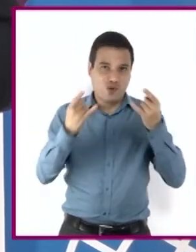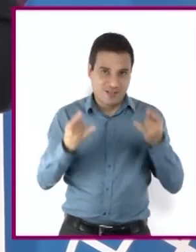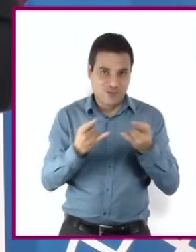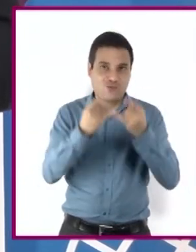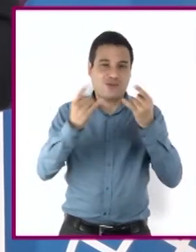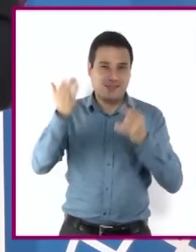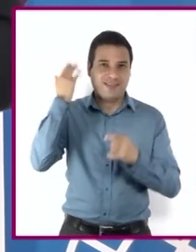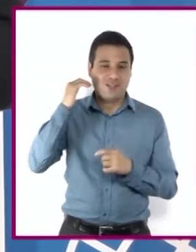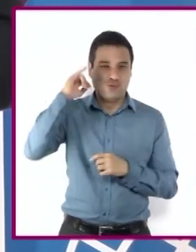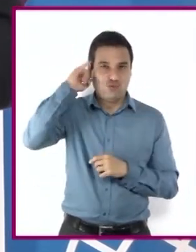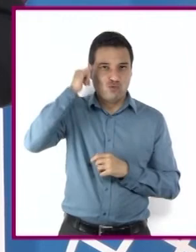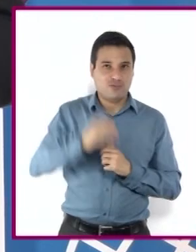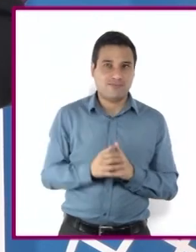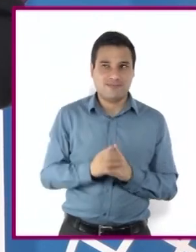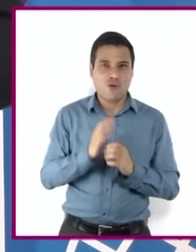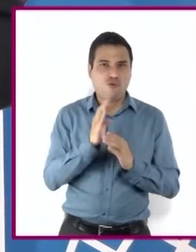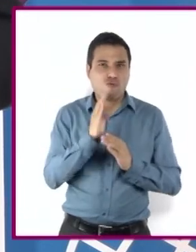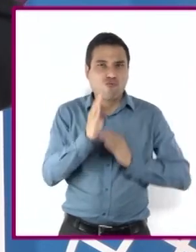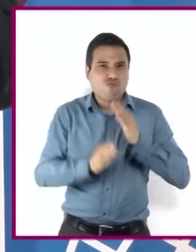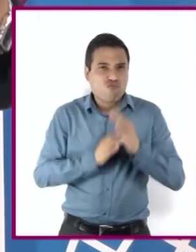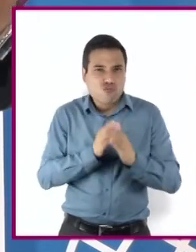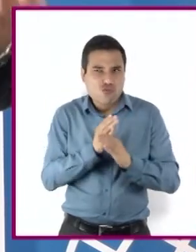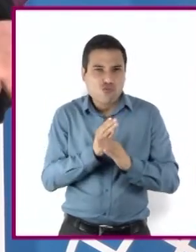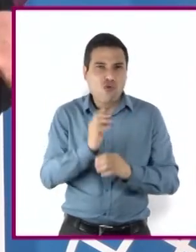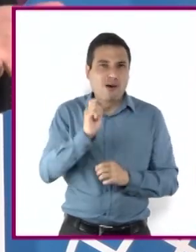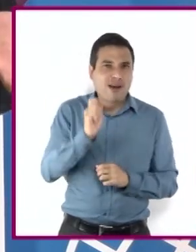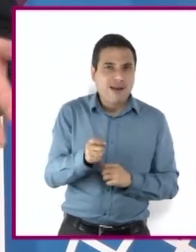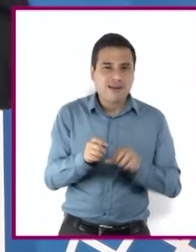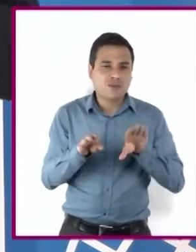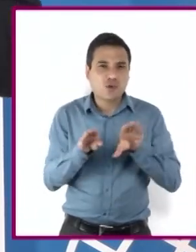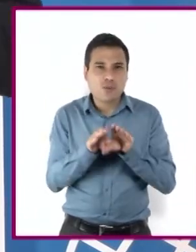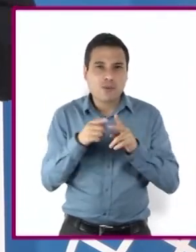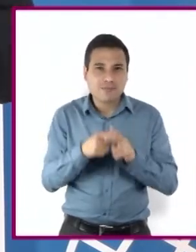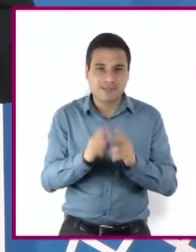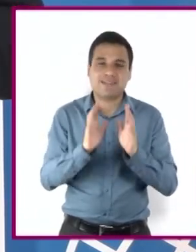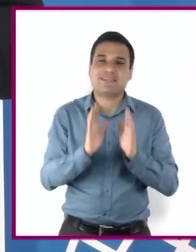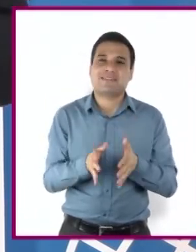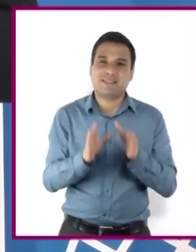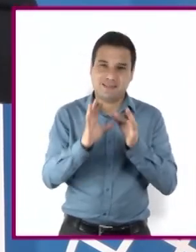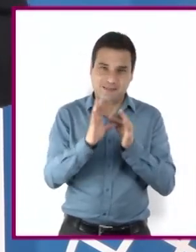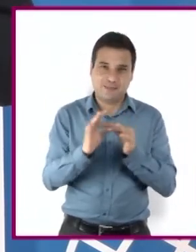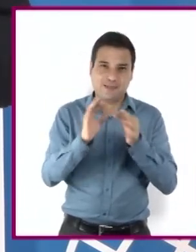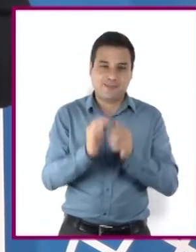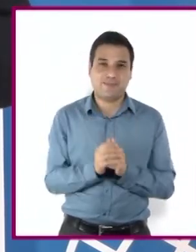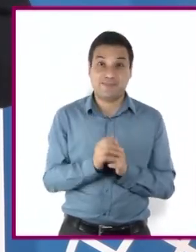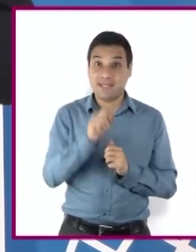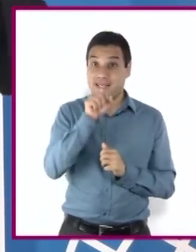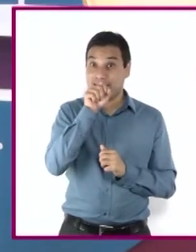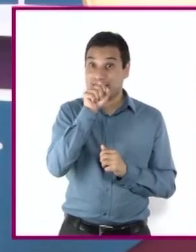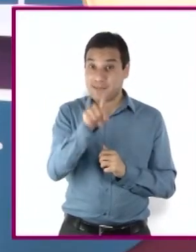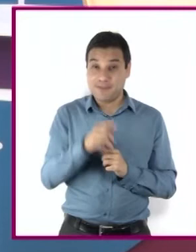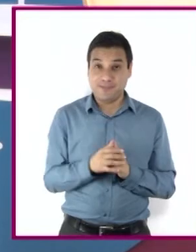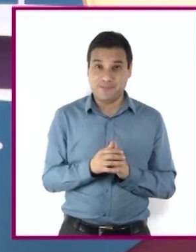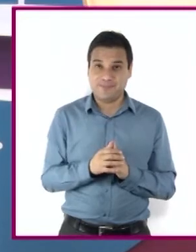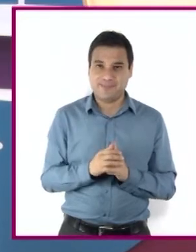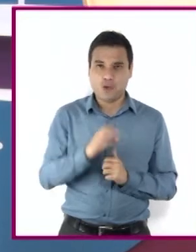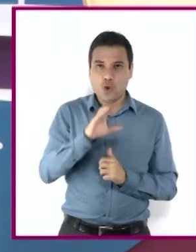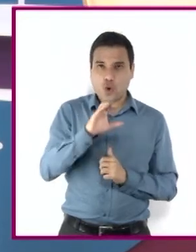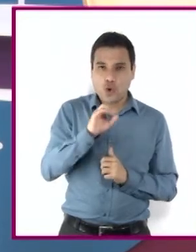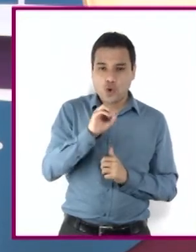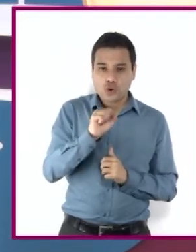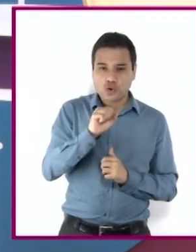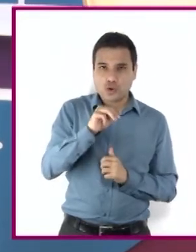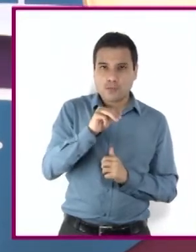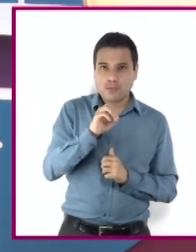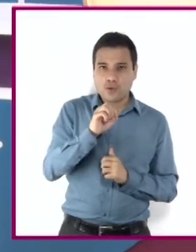como forma de explicar el mundo para las culturas de la antigüedad. Comprendimos que la cosmovisión es la forma